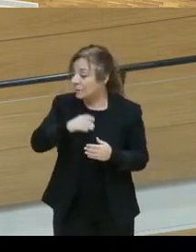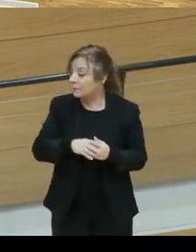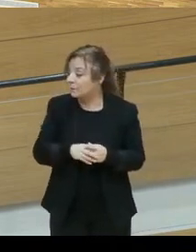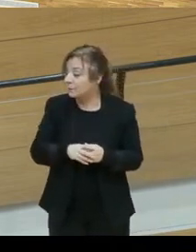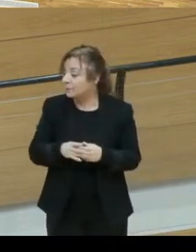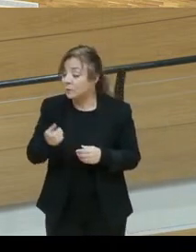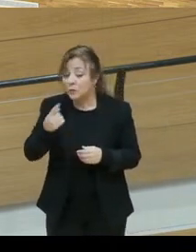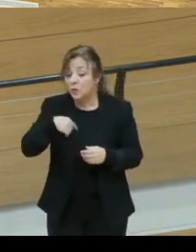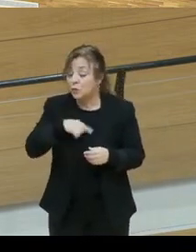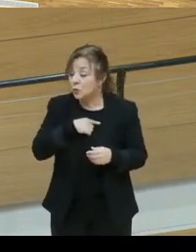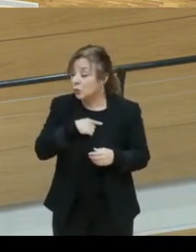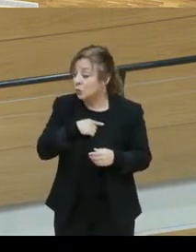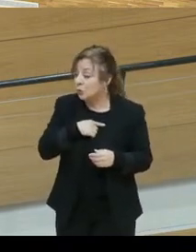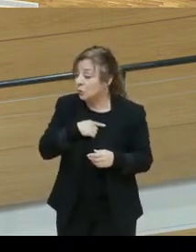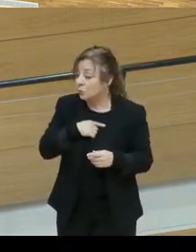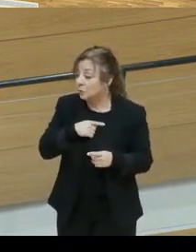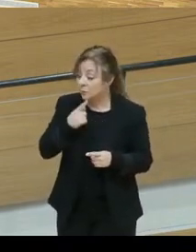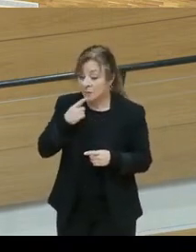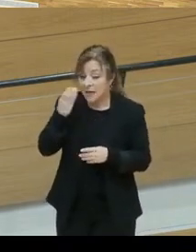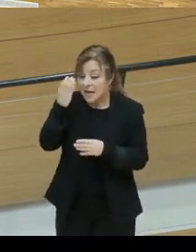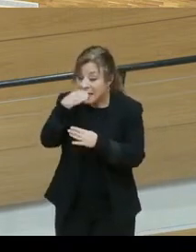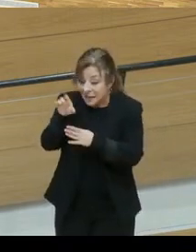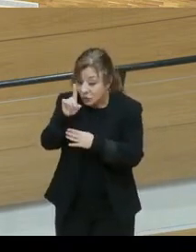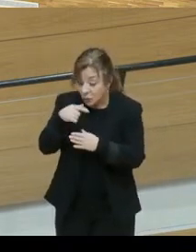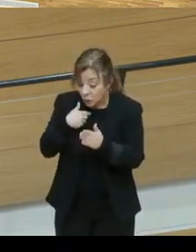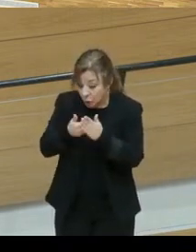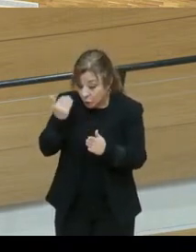sea, nosotros no hemos modificado ningún girasol,